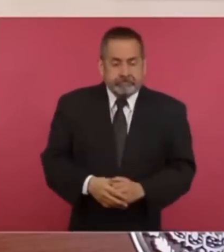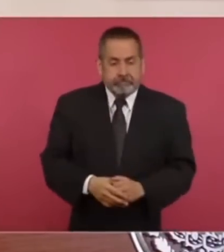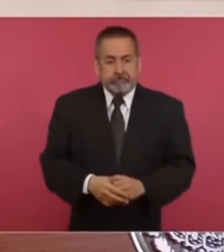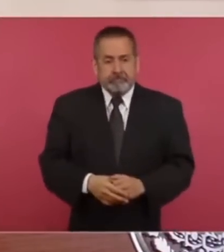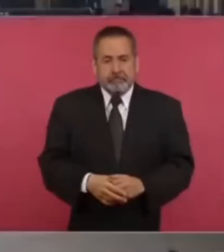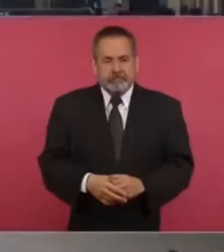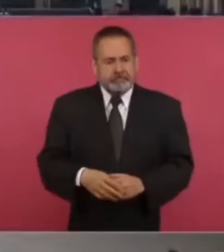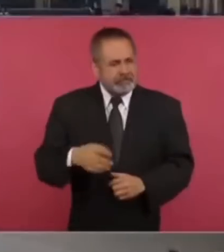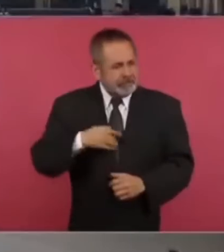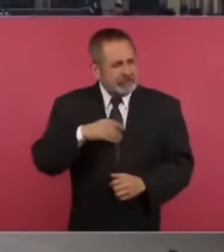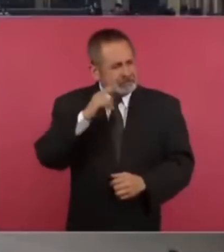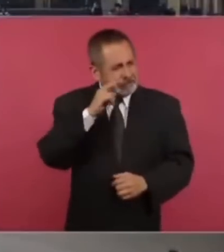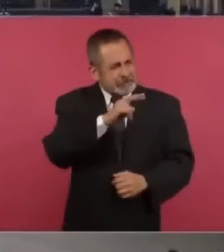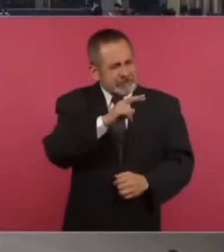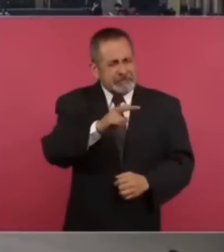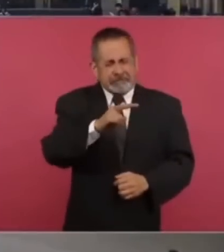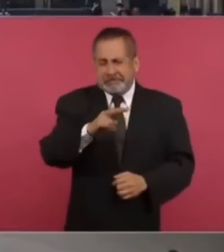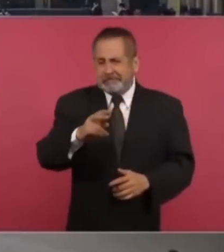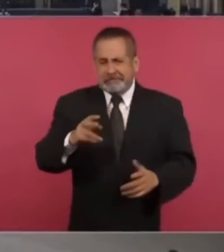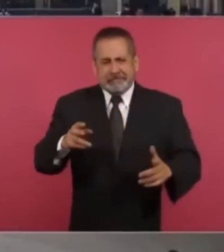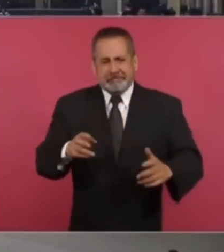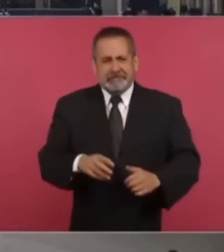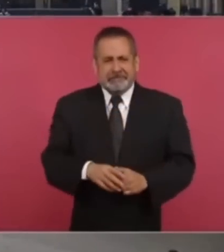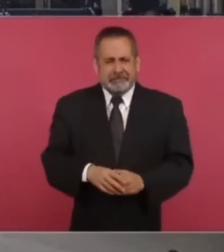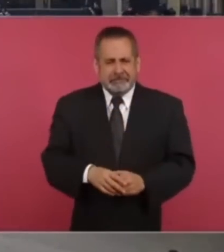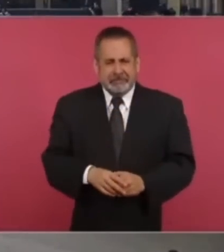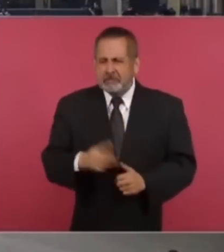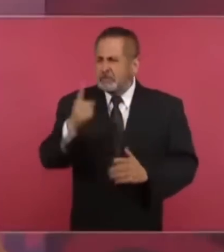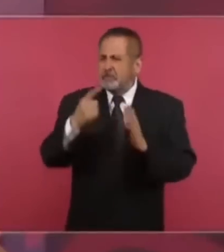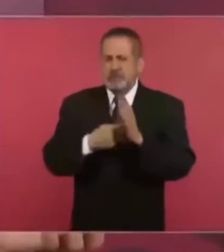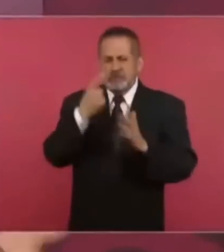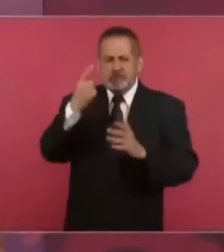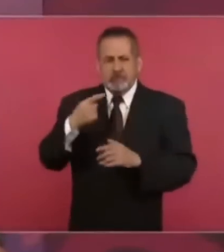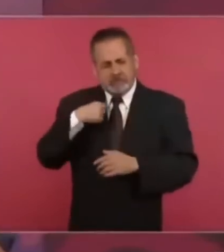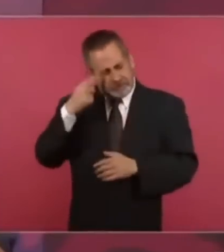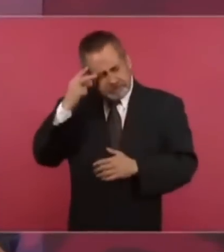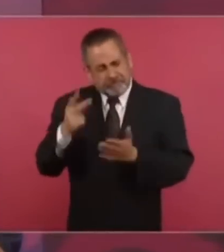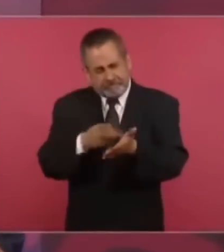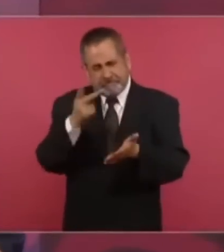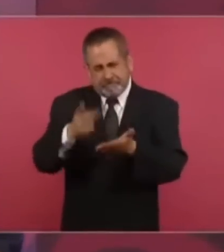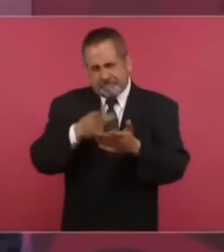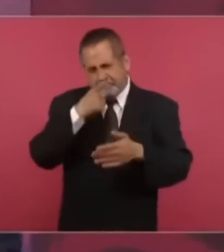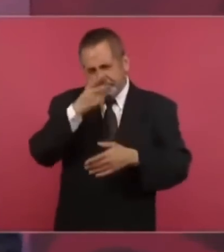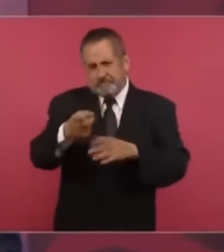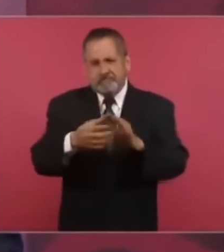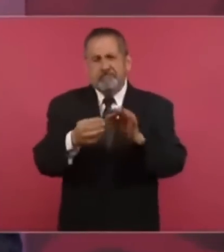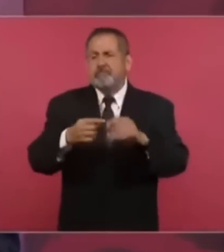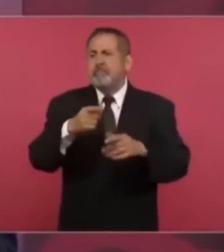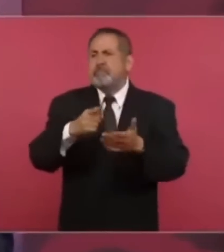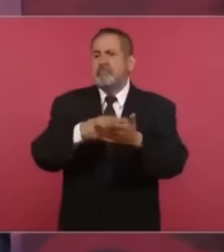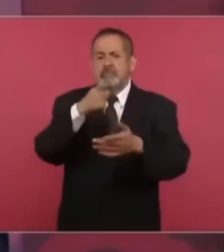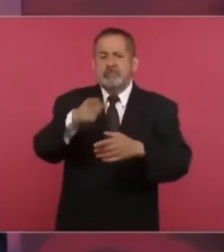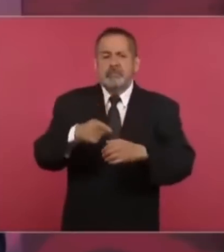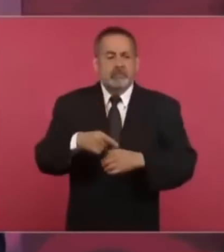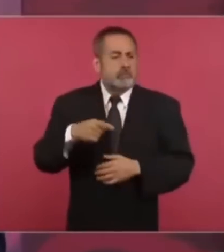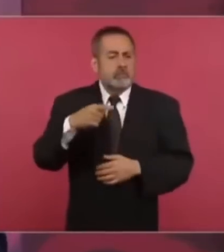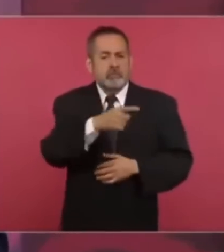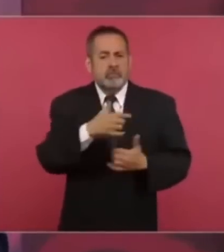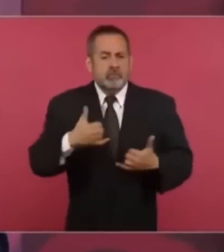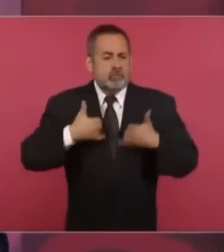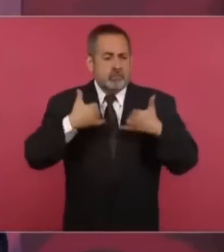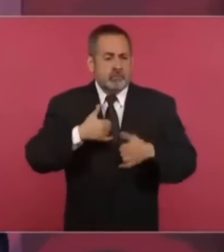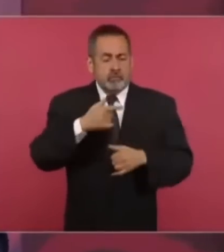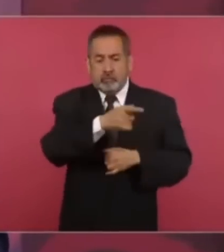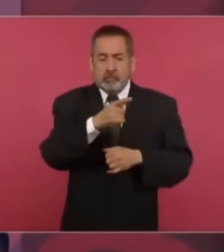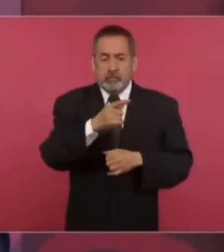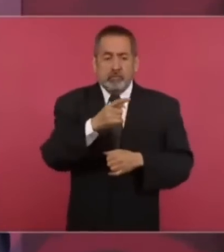Y hemos visto casos, una vez, y lo repito, ¿no?, de un joven que cumplió